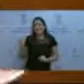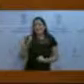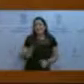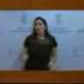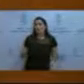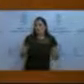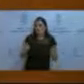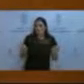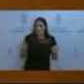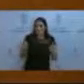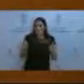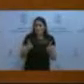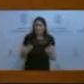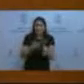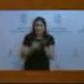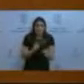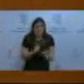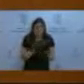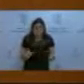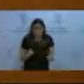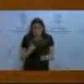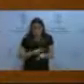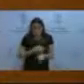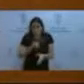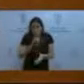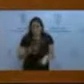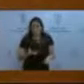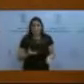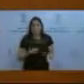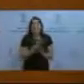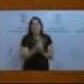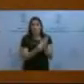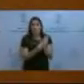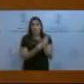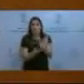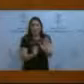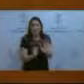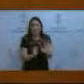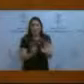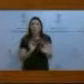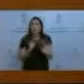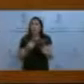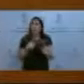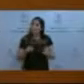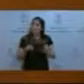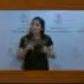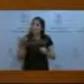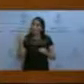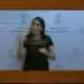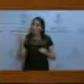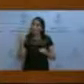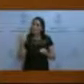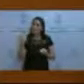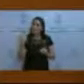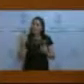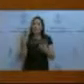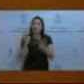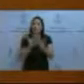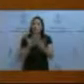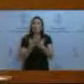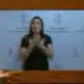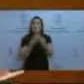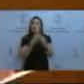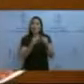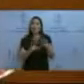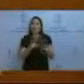ineficaces del socialismo, que a lo que lleva es a estas cifras. Mire, tuve la suerte el otro día de estar en la inauguración del curso universitario y